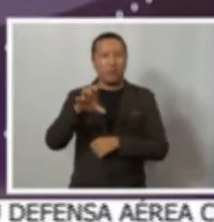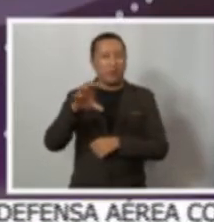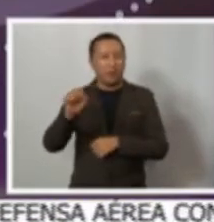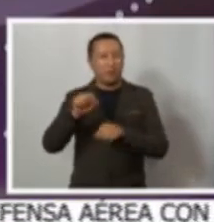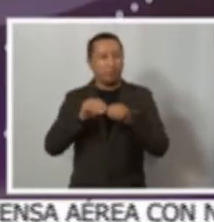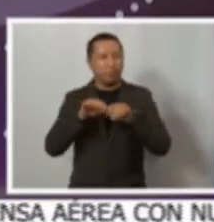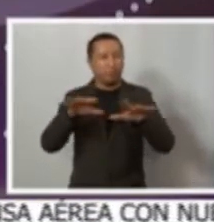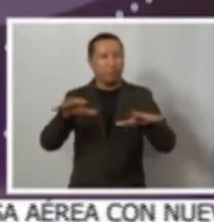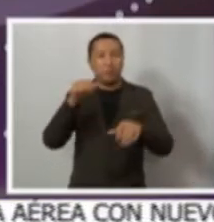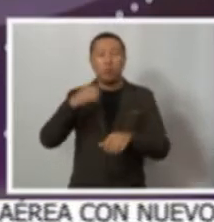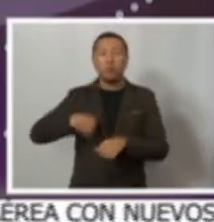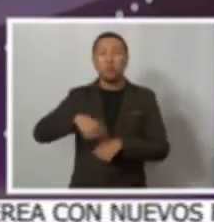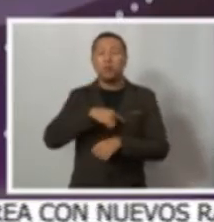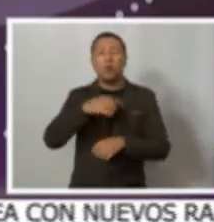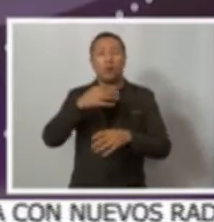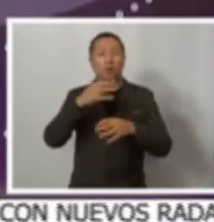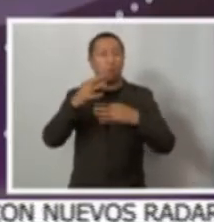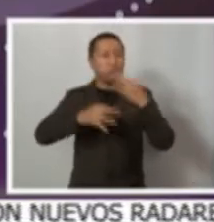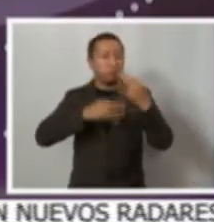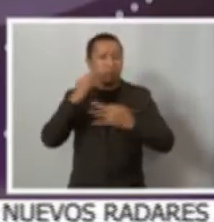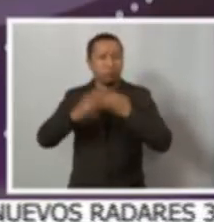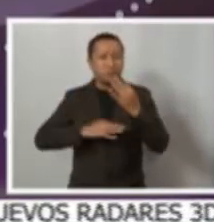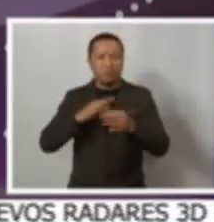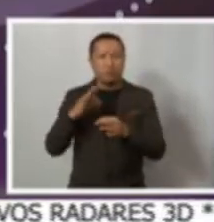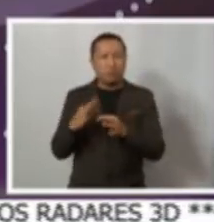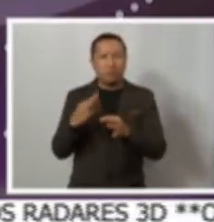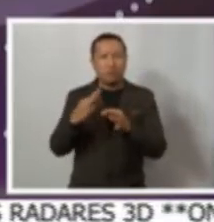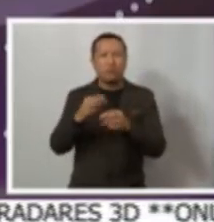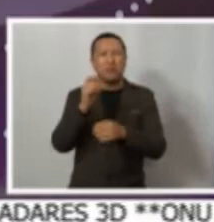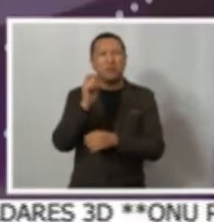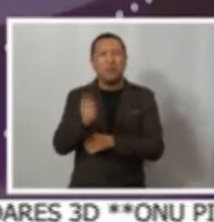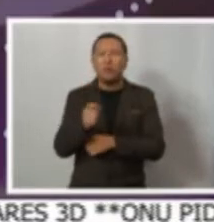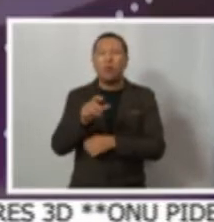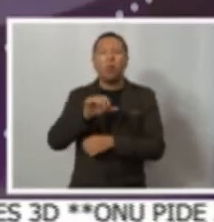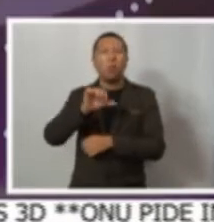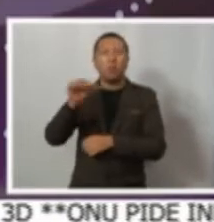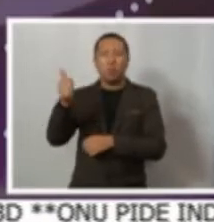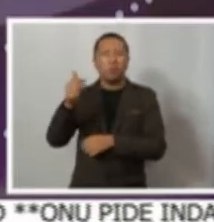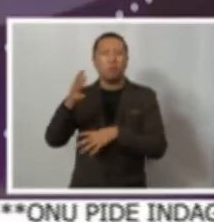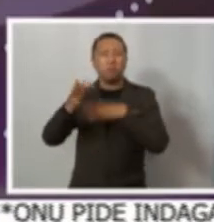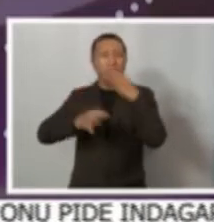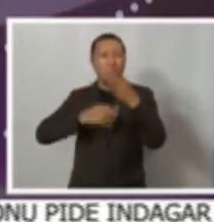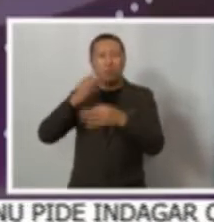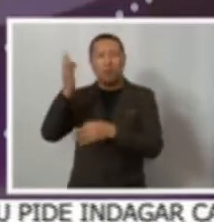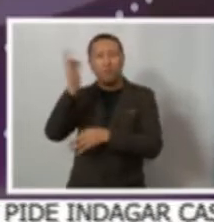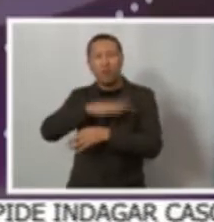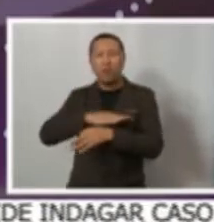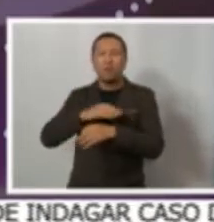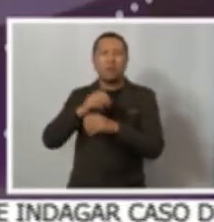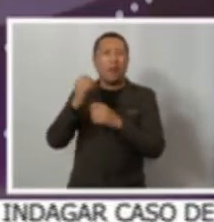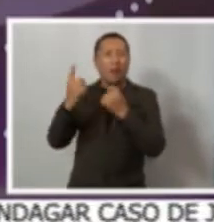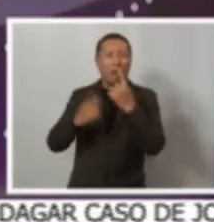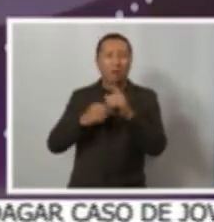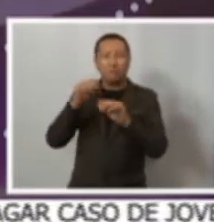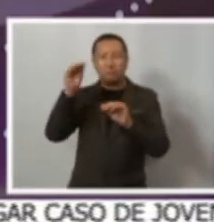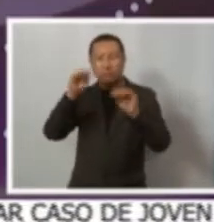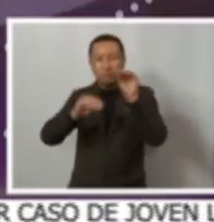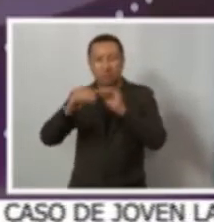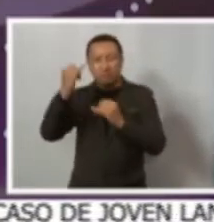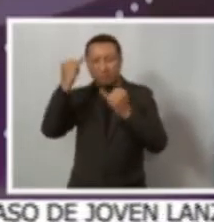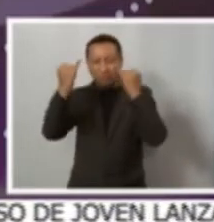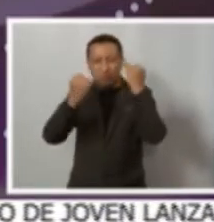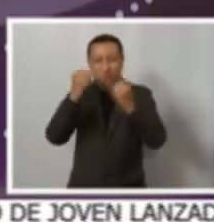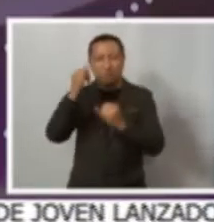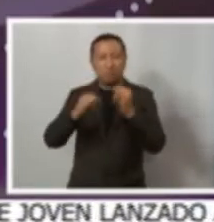sido muy puntuales y reiterativos acerca de no difundir rumores, sobre todo en estos momentos en que lo que la gente